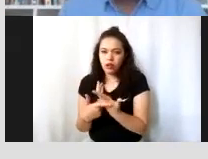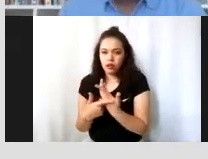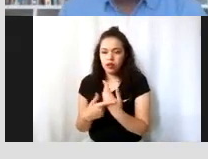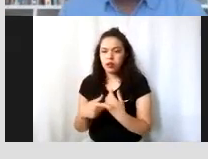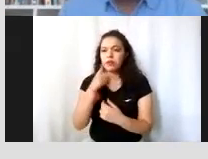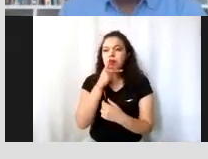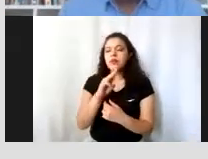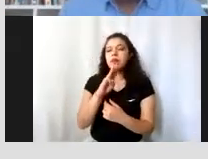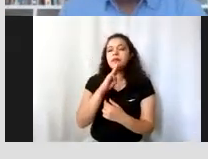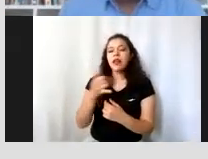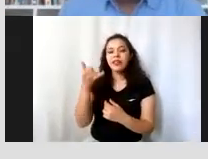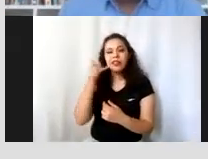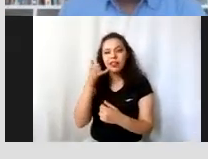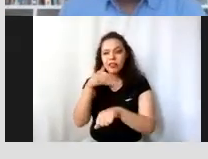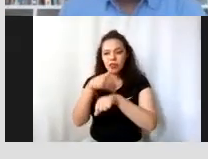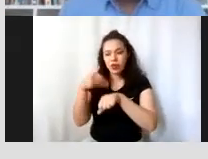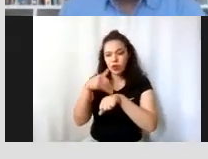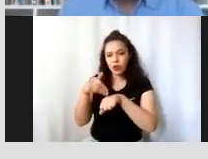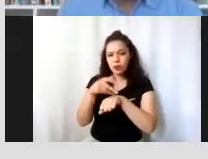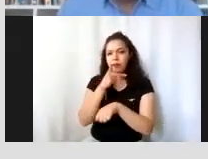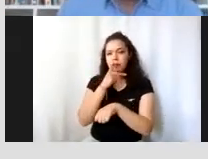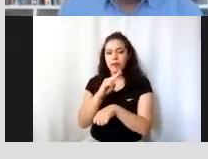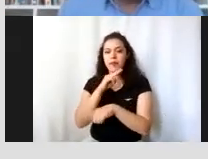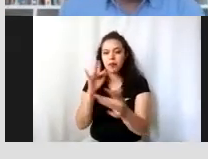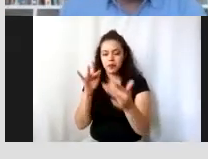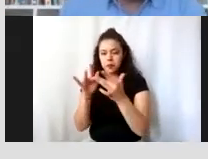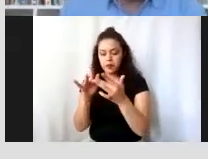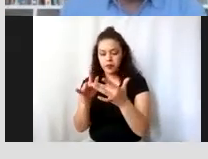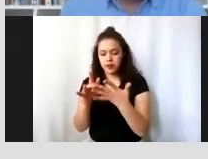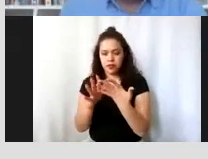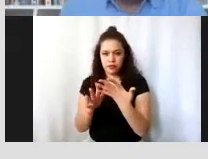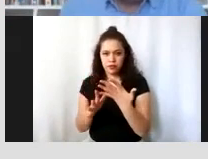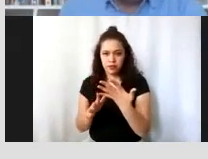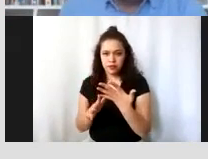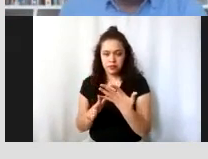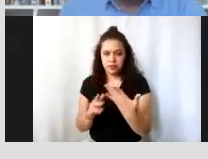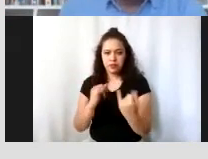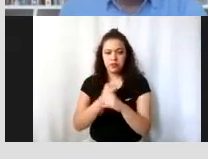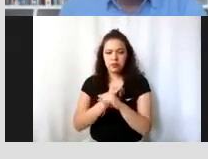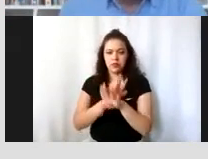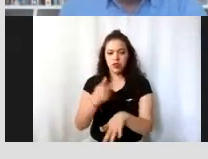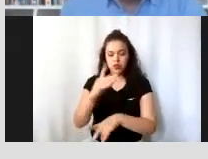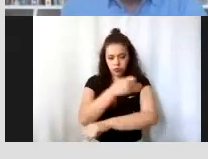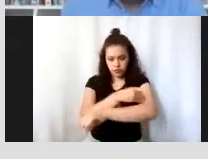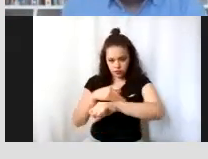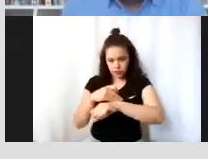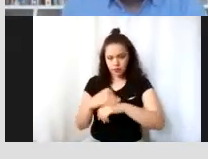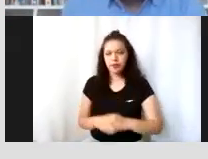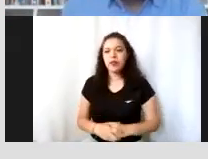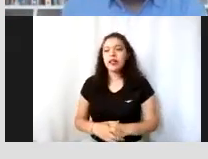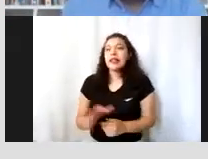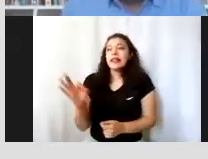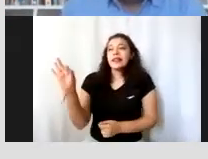o teléfono, nombre y teléfono de los papás. Ok, o sea, de datos de su familia y